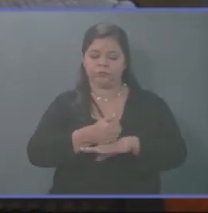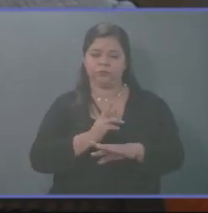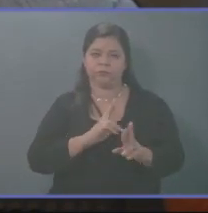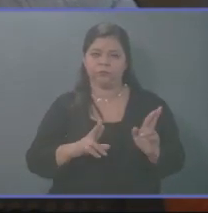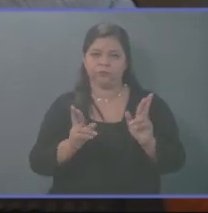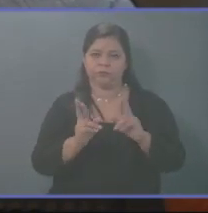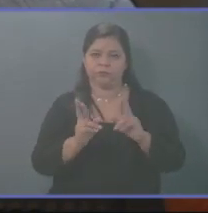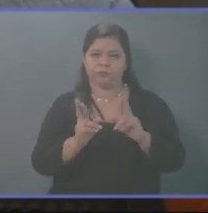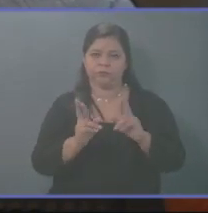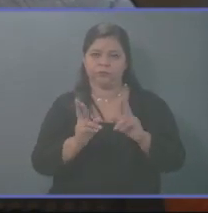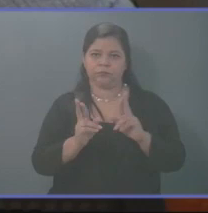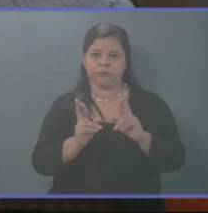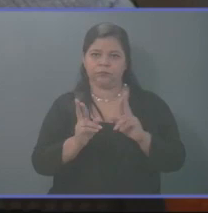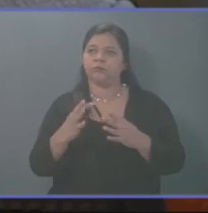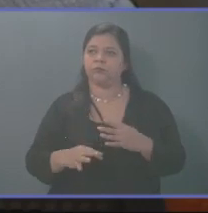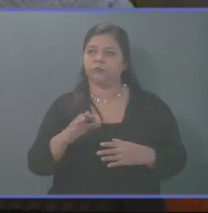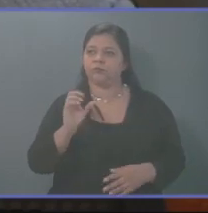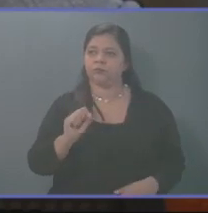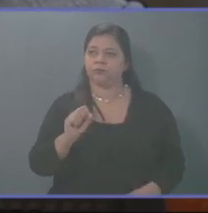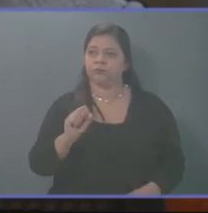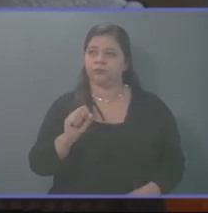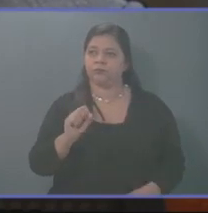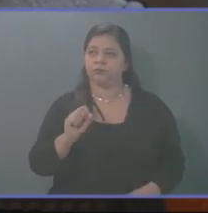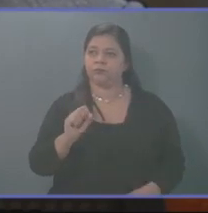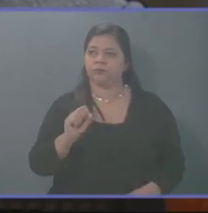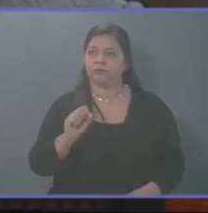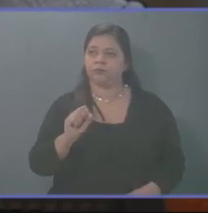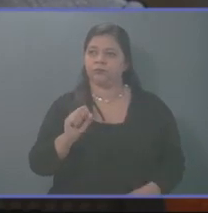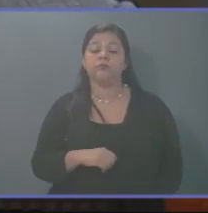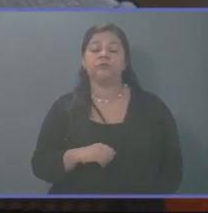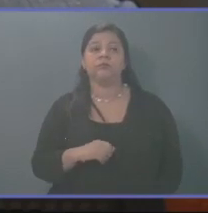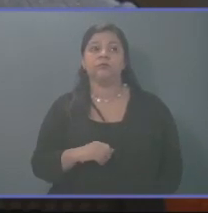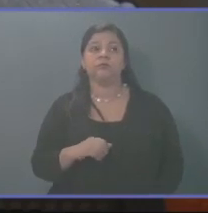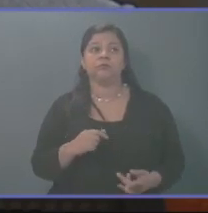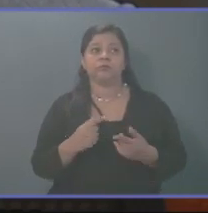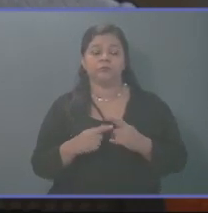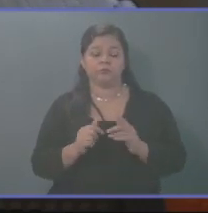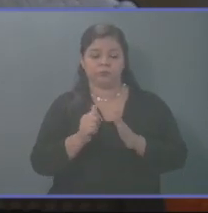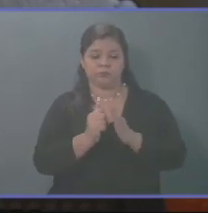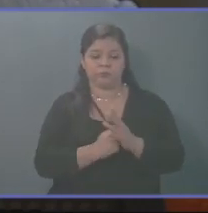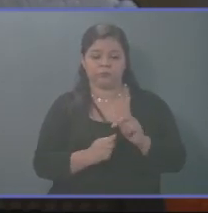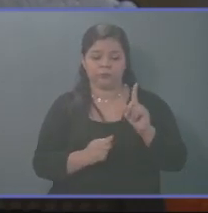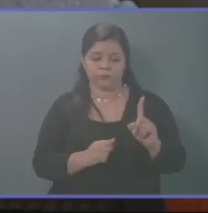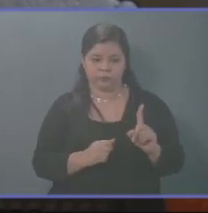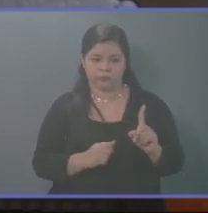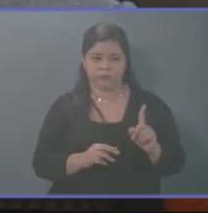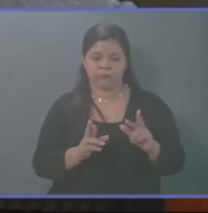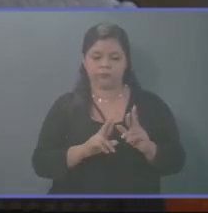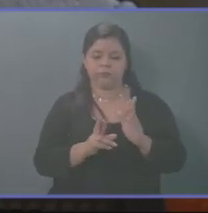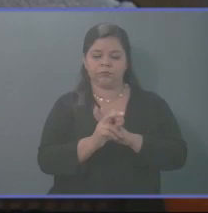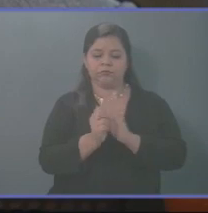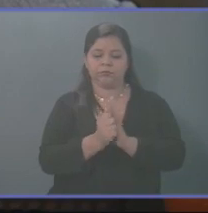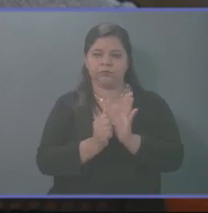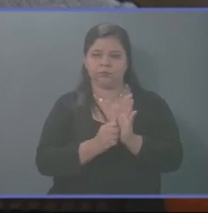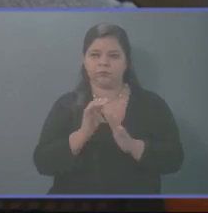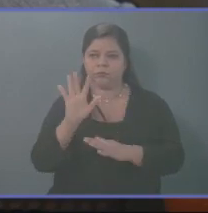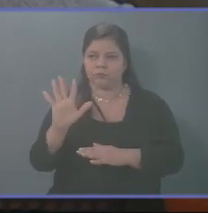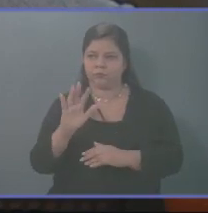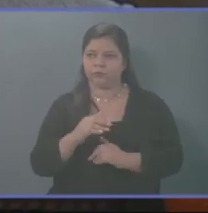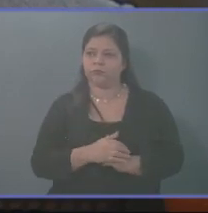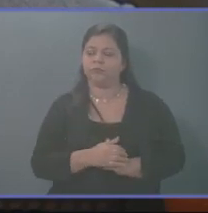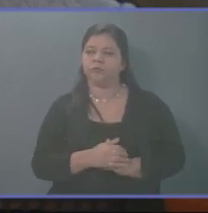reformas a la Ley del Fondo Social para la Vivienda. Artículo 1. Refórmase el artículo 5 de la siguiente